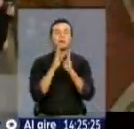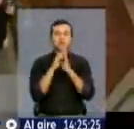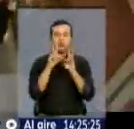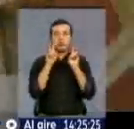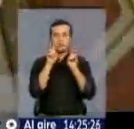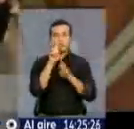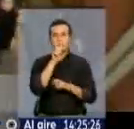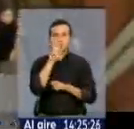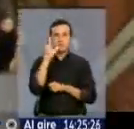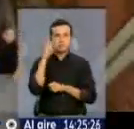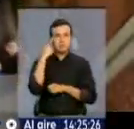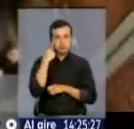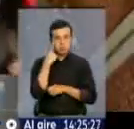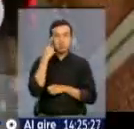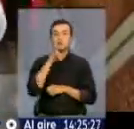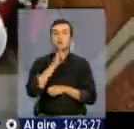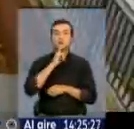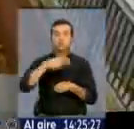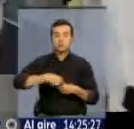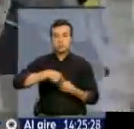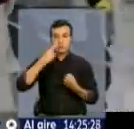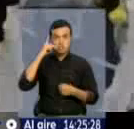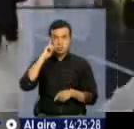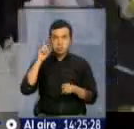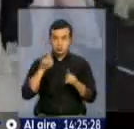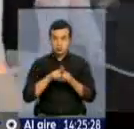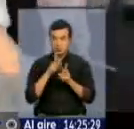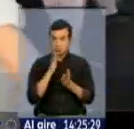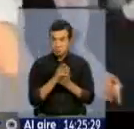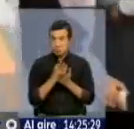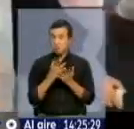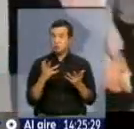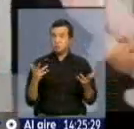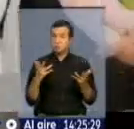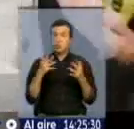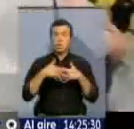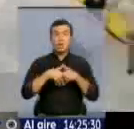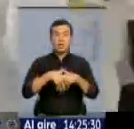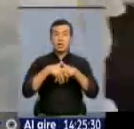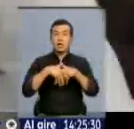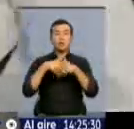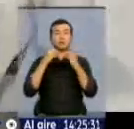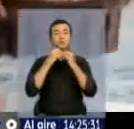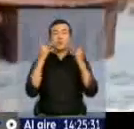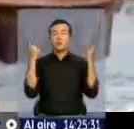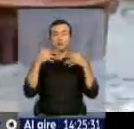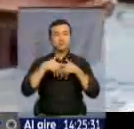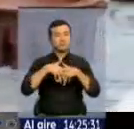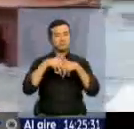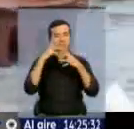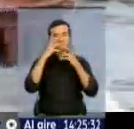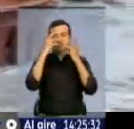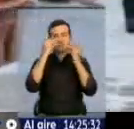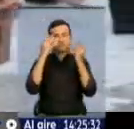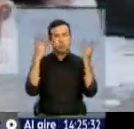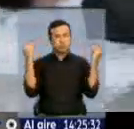analizará además la posible salida de Estados Unidos del acuerdo. Paralelamente, en las calles se registraron varias protestas.